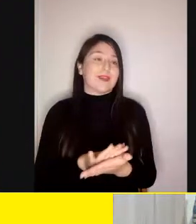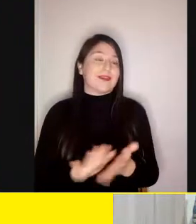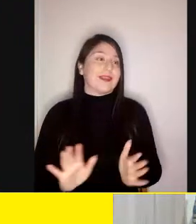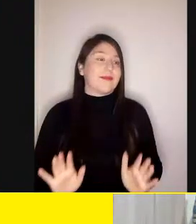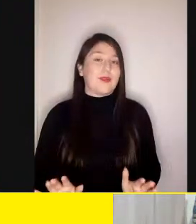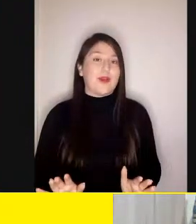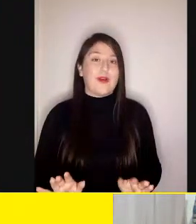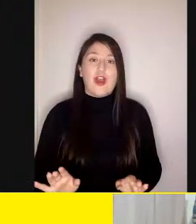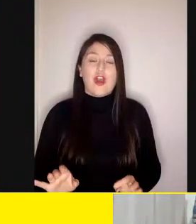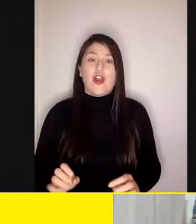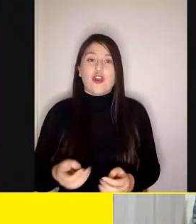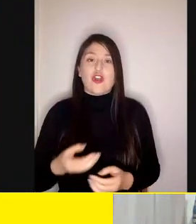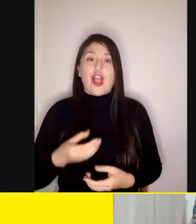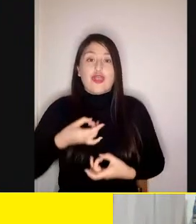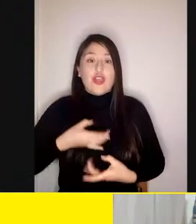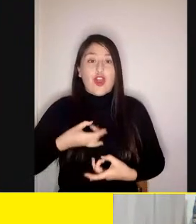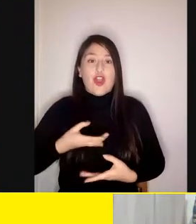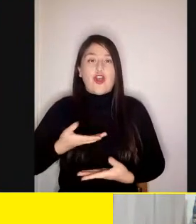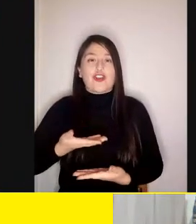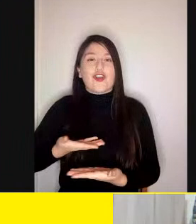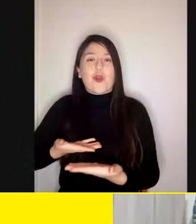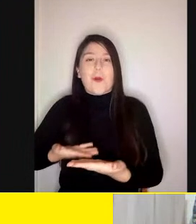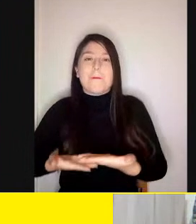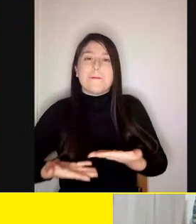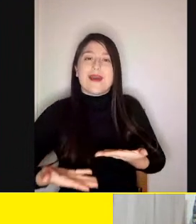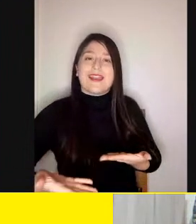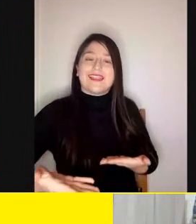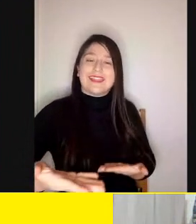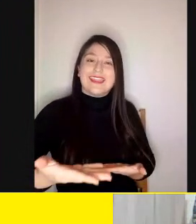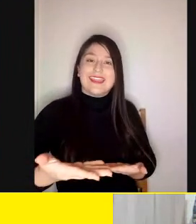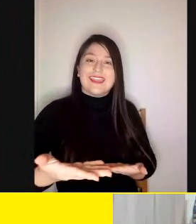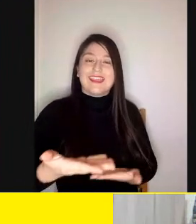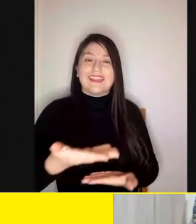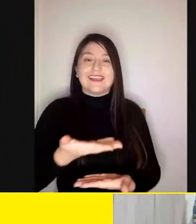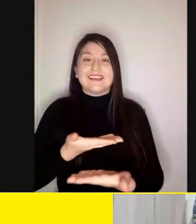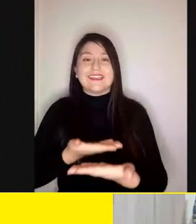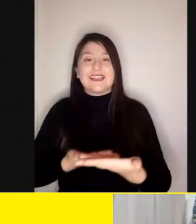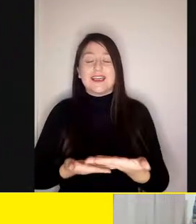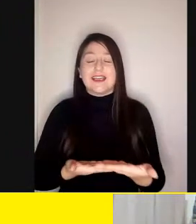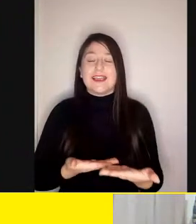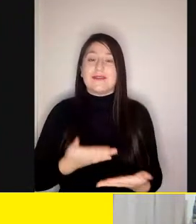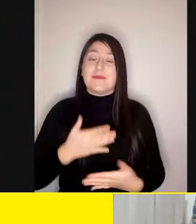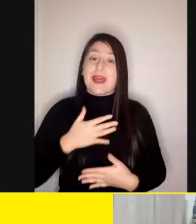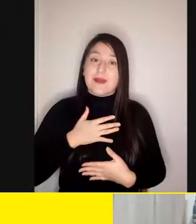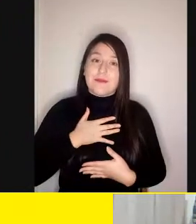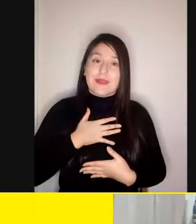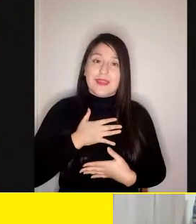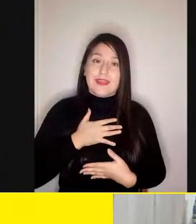compartir el dolor, de alguna manera también me parece a mí es